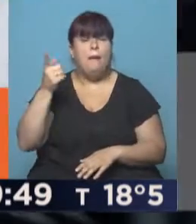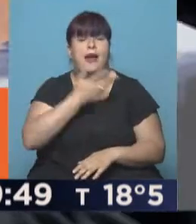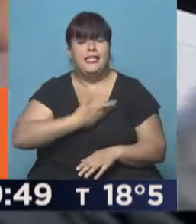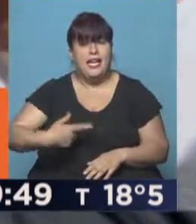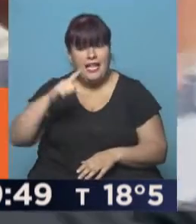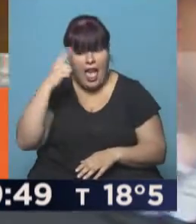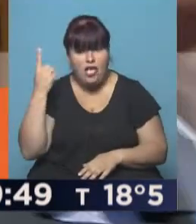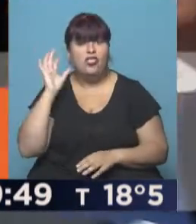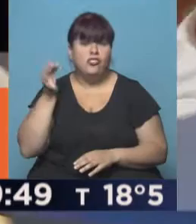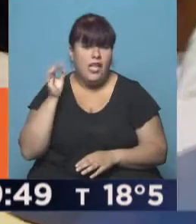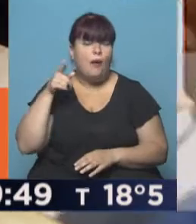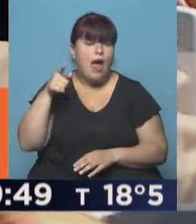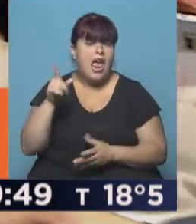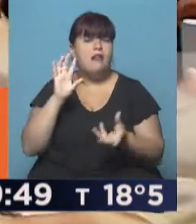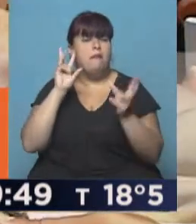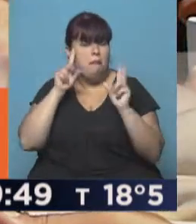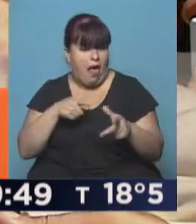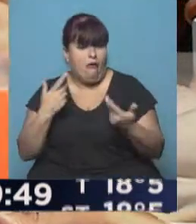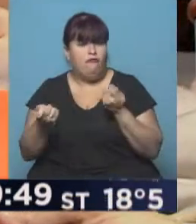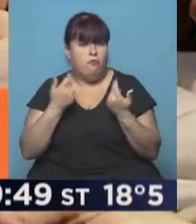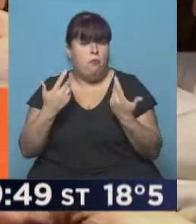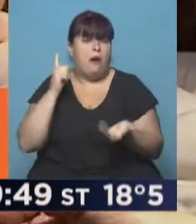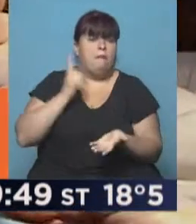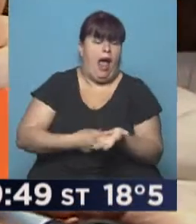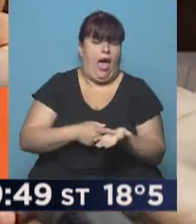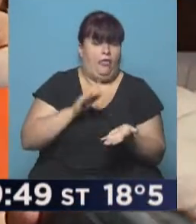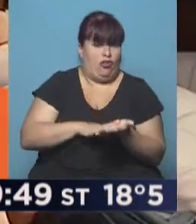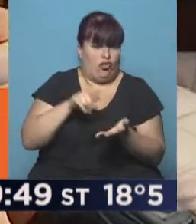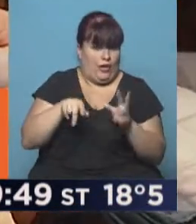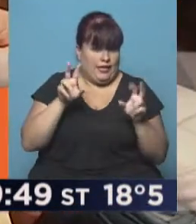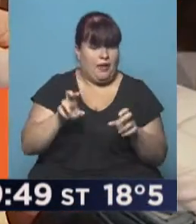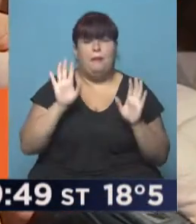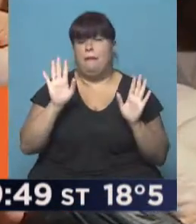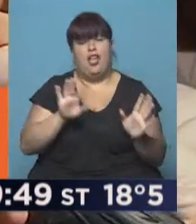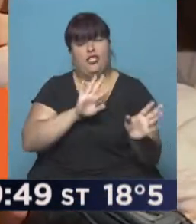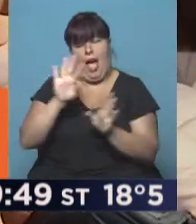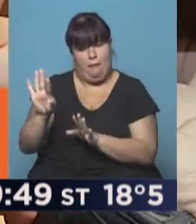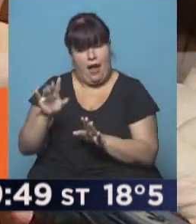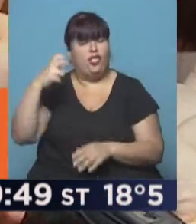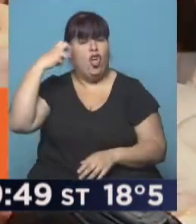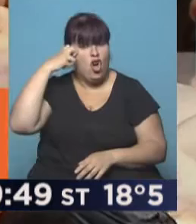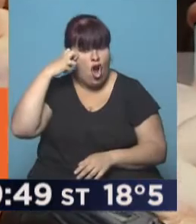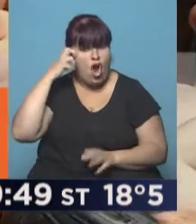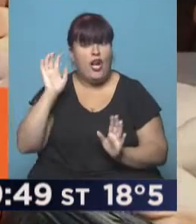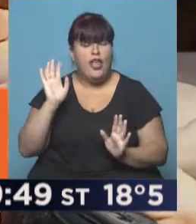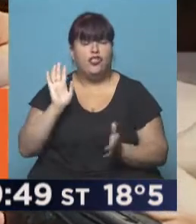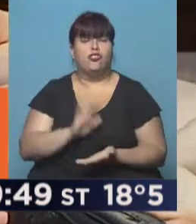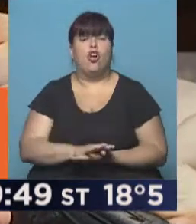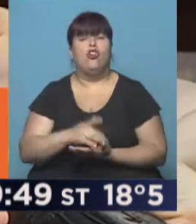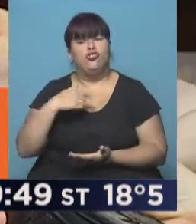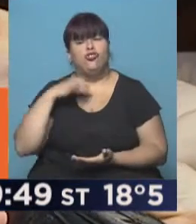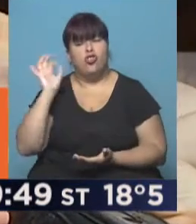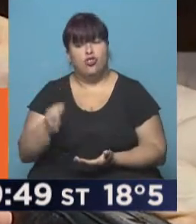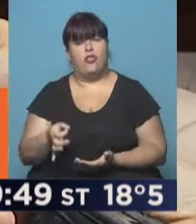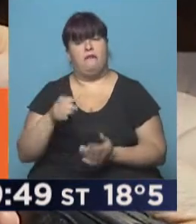Nación sabemos que tiene las herramientas necesarias para decidir sobre esto, pero ya es otra cosa. El Congreso, yo entiendo